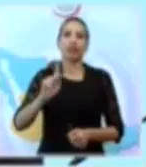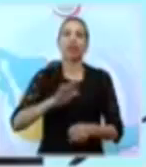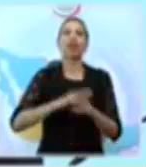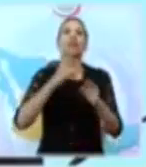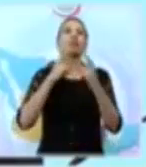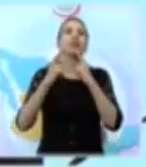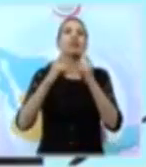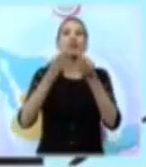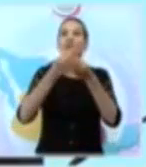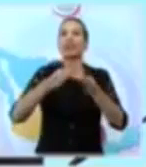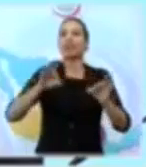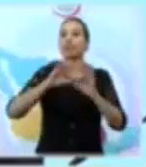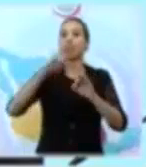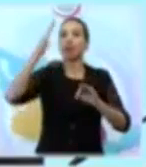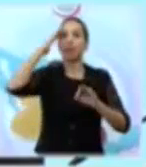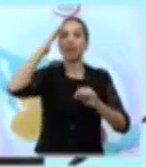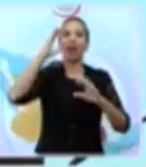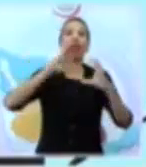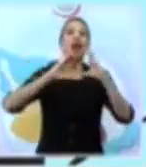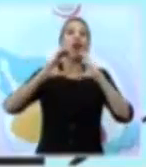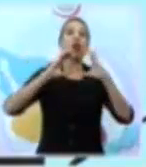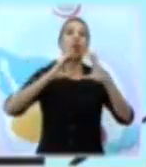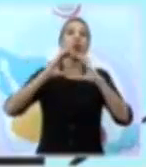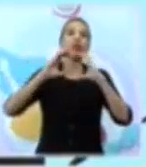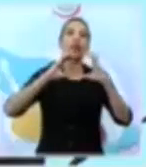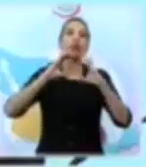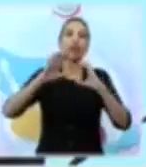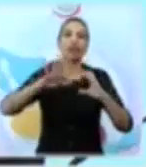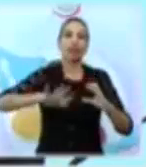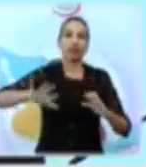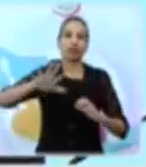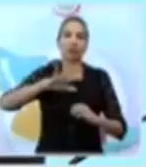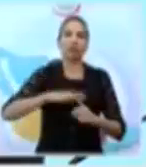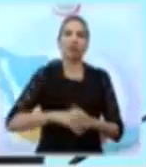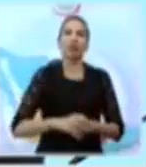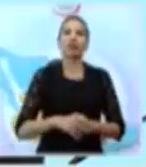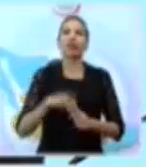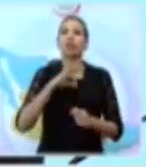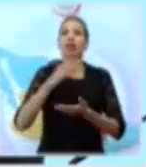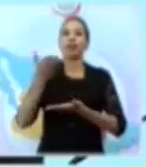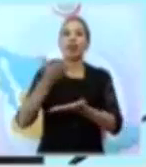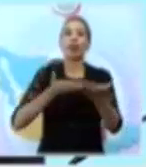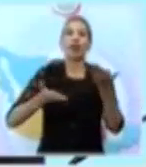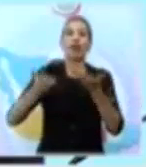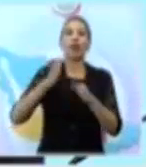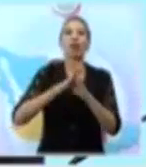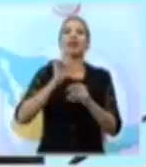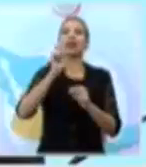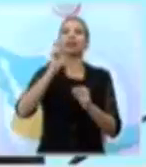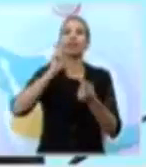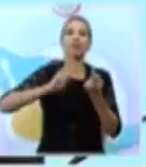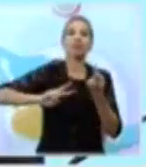dialogar es la función básica de la comunicación, es compartir puntos de vista,